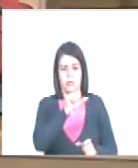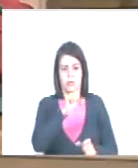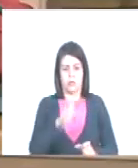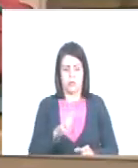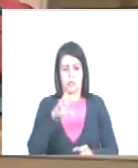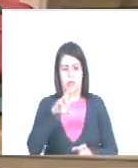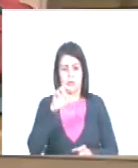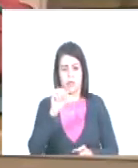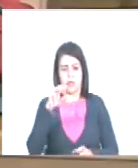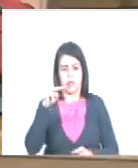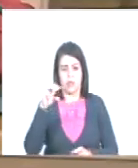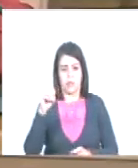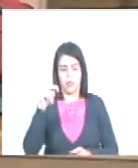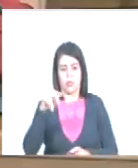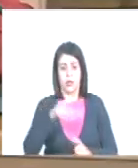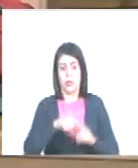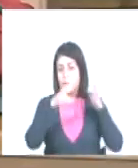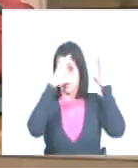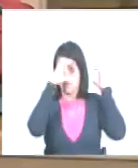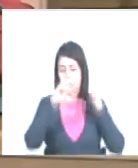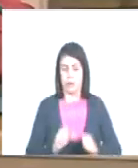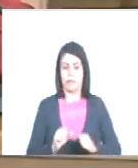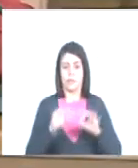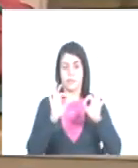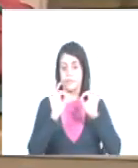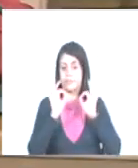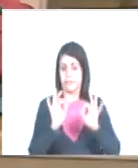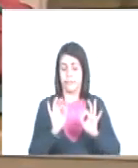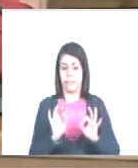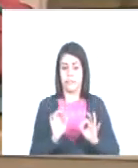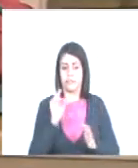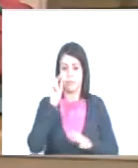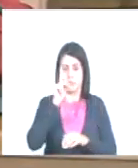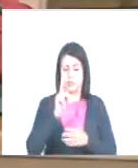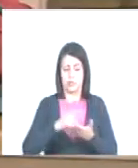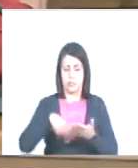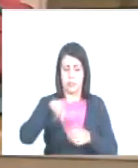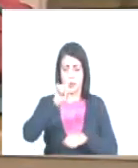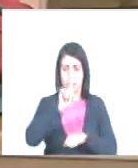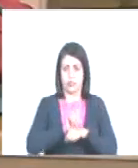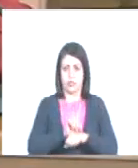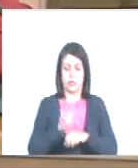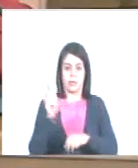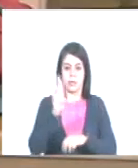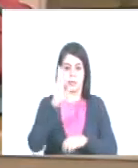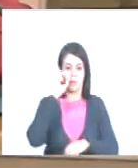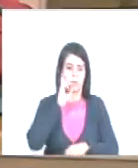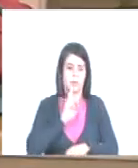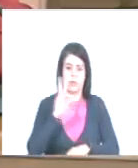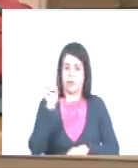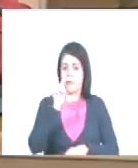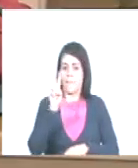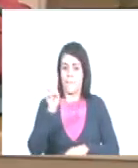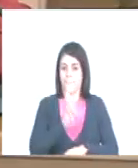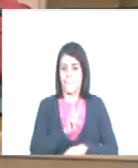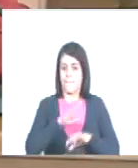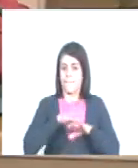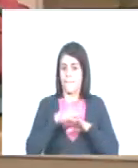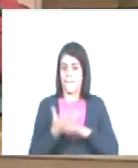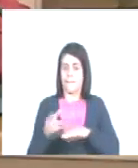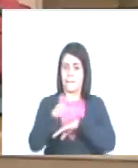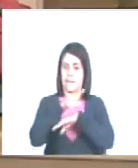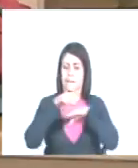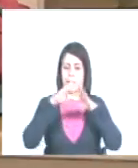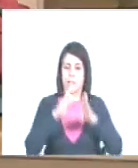Ramón Rivero González como embajador extraordinario y plenipotenciario de la República Bolivariana de Venezuela ante